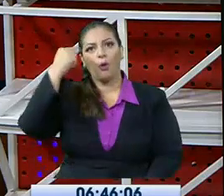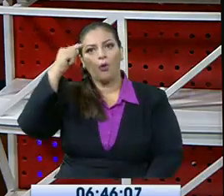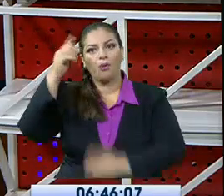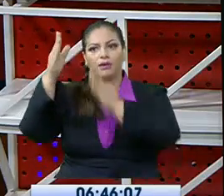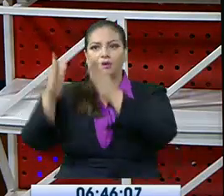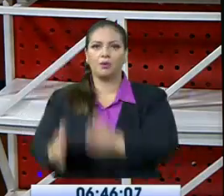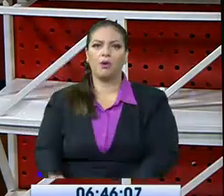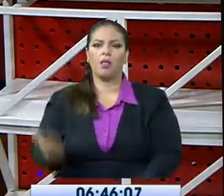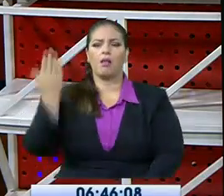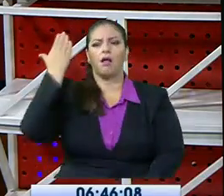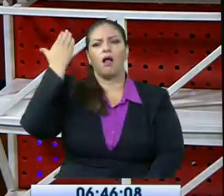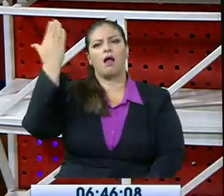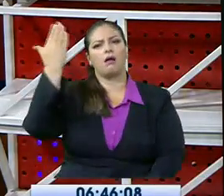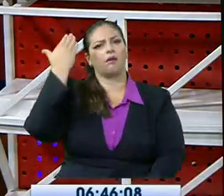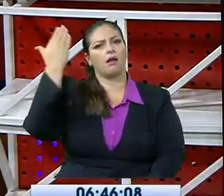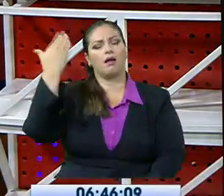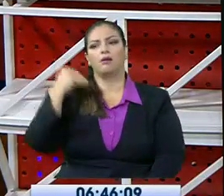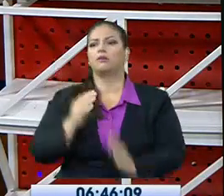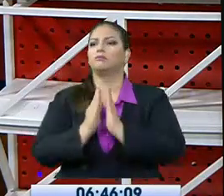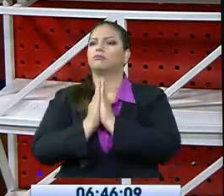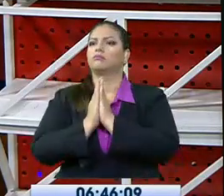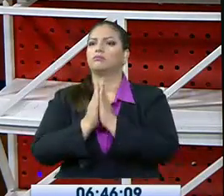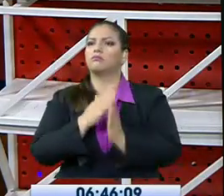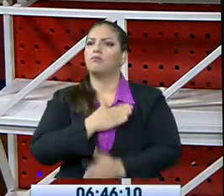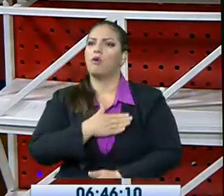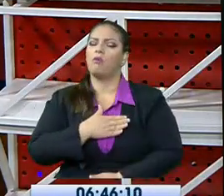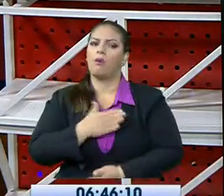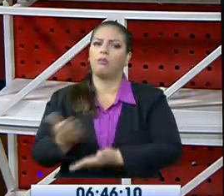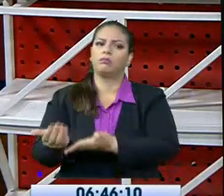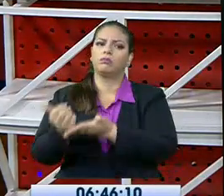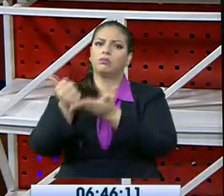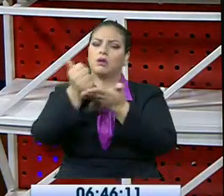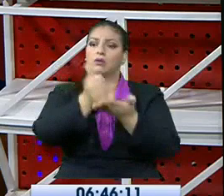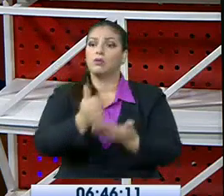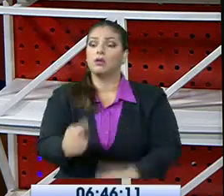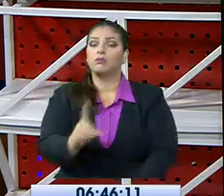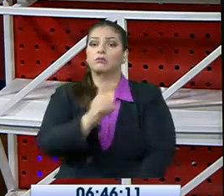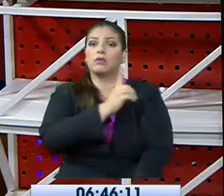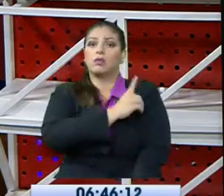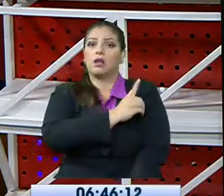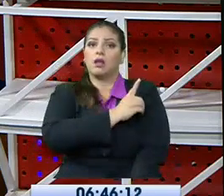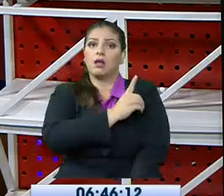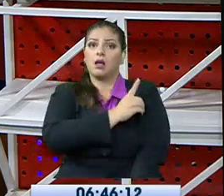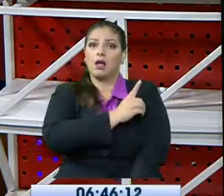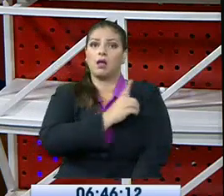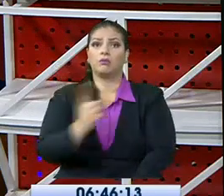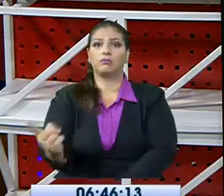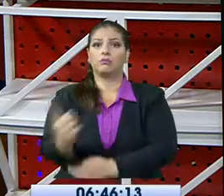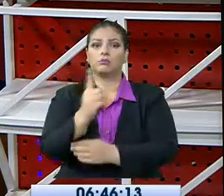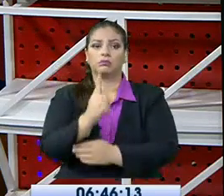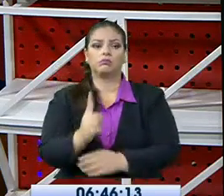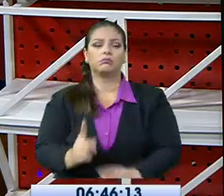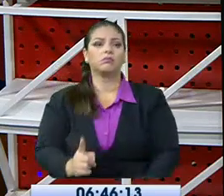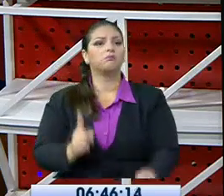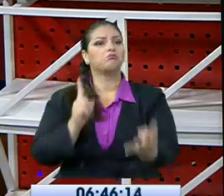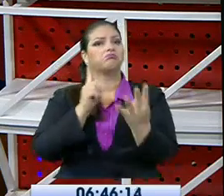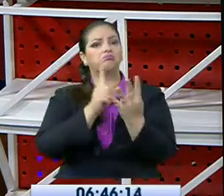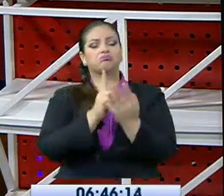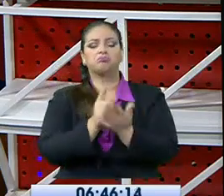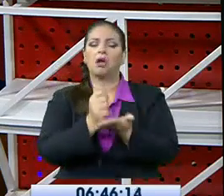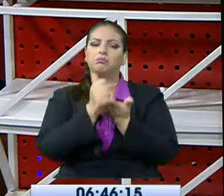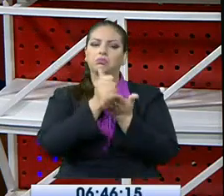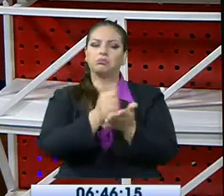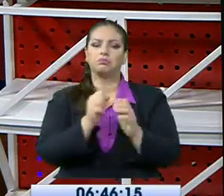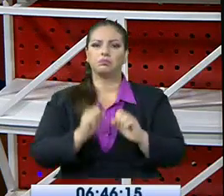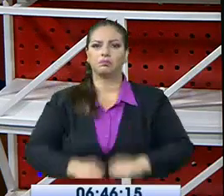que dispongan, por favor, que sus delegados visiten a esa familia y los puedan ayudar en cuanto sea necesario. Por lo pronto, ya salen